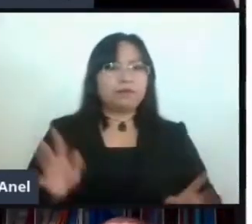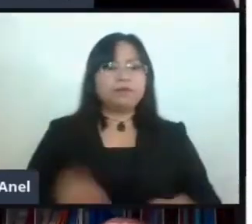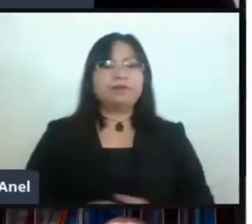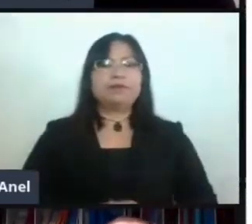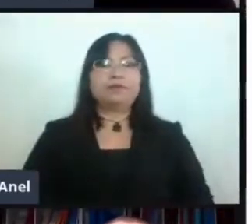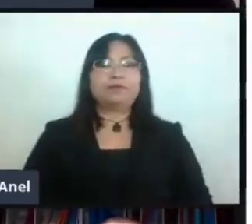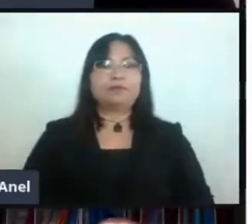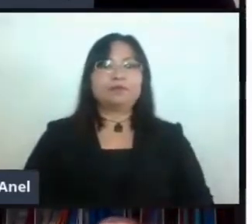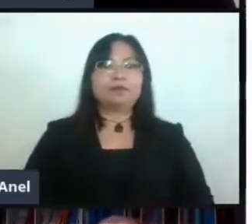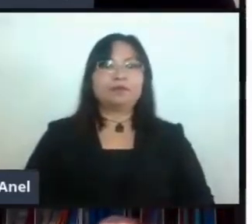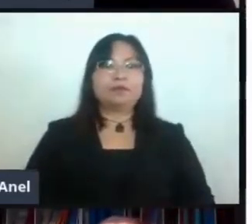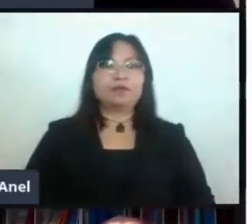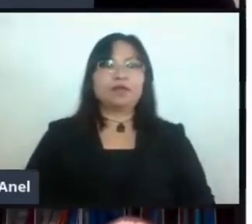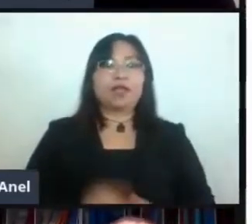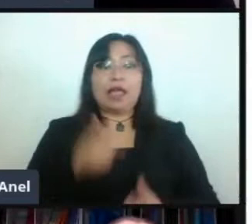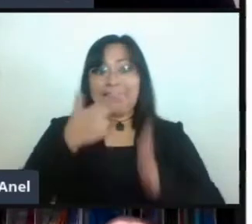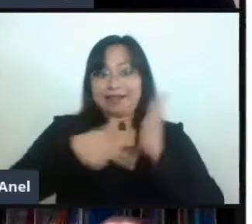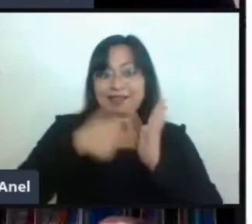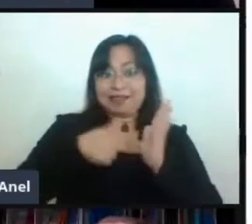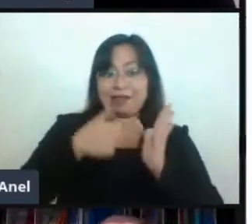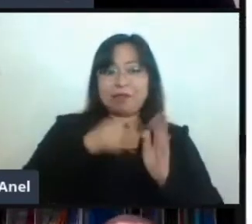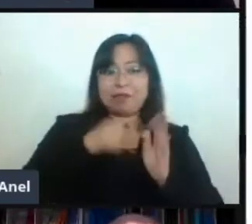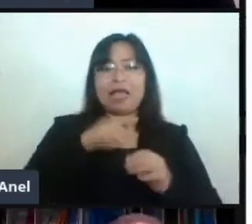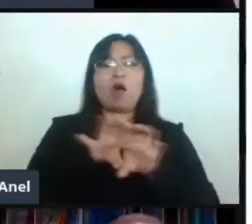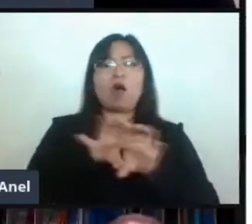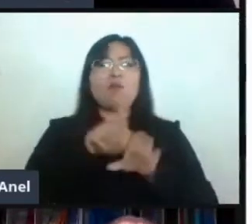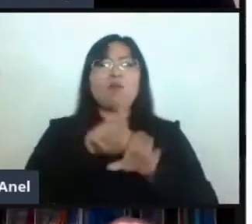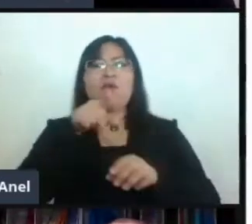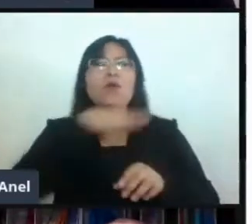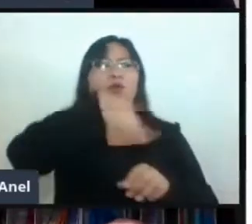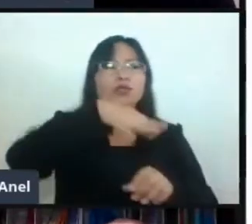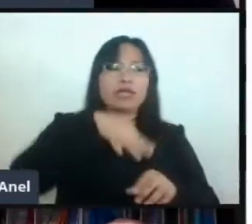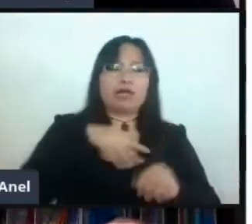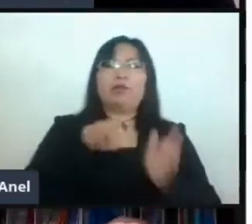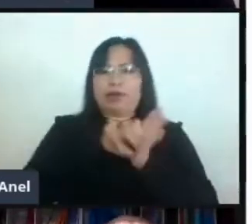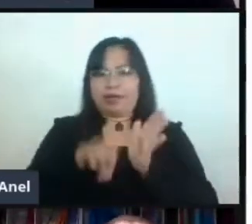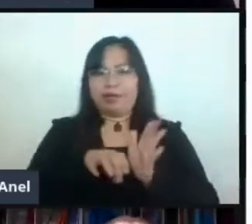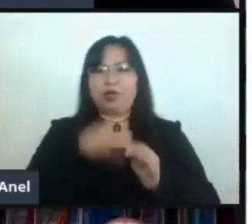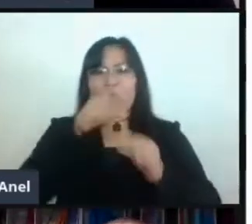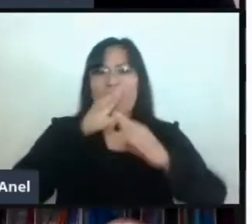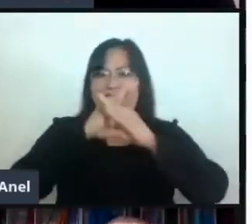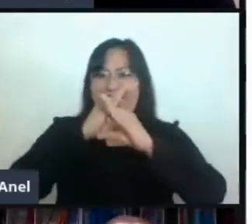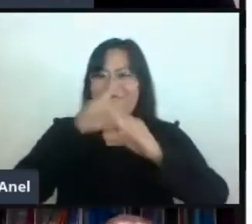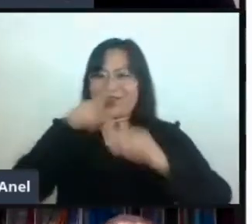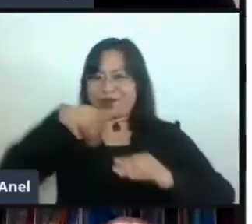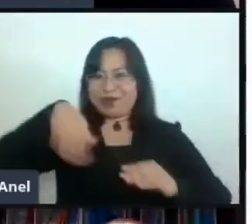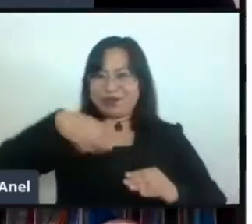fórmula es el nombre de la herramienta, por ejemplo, Drive, Gmail,